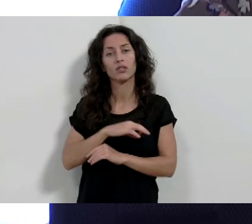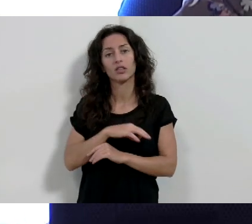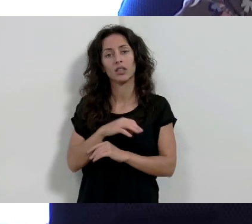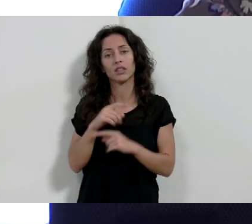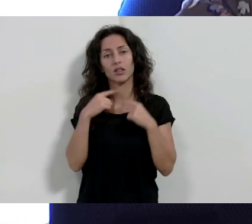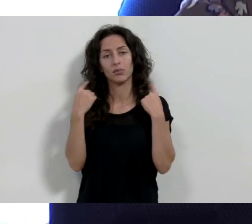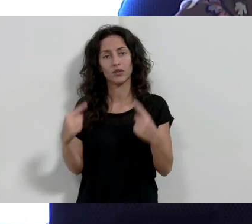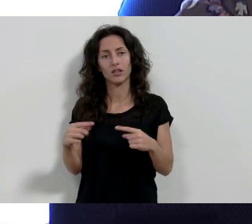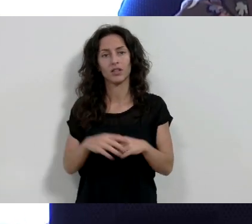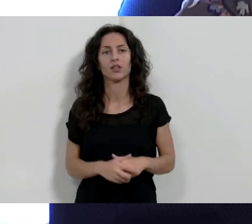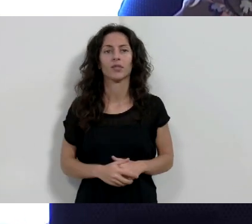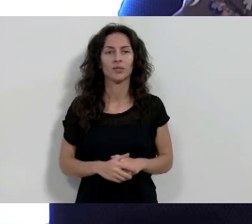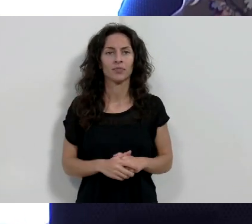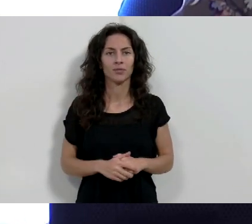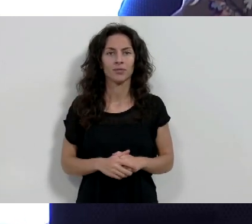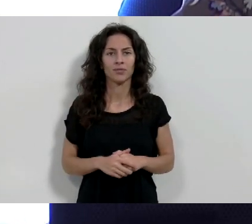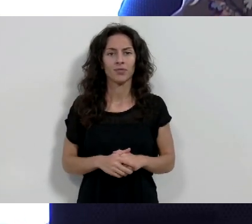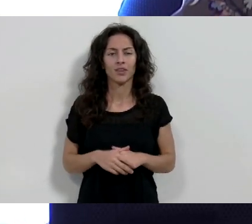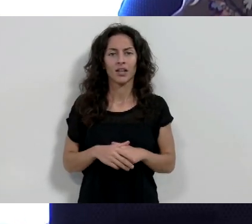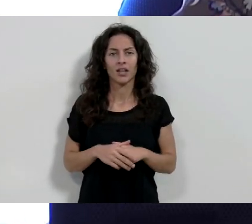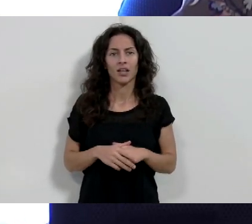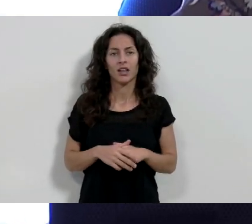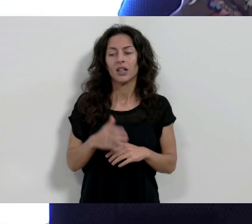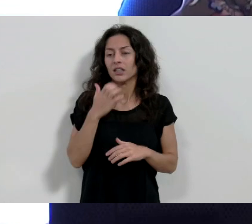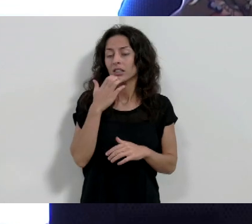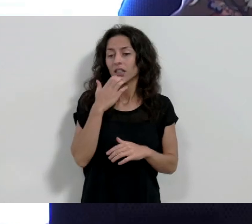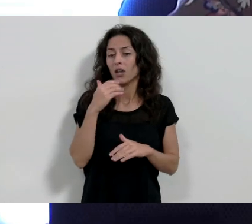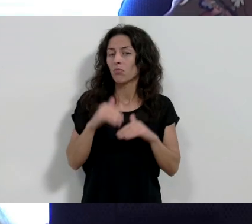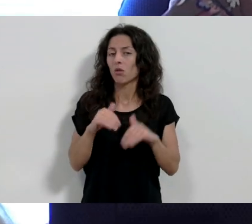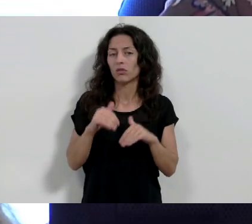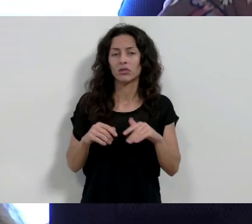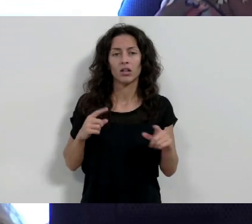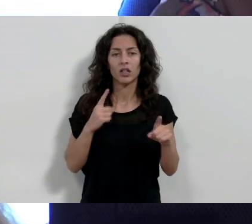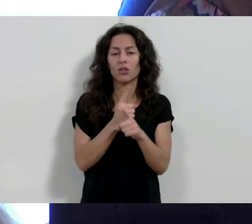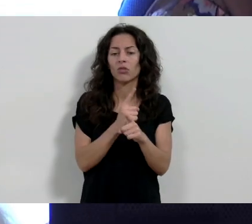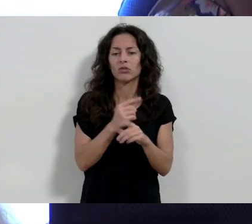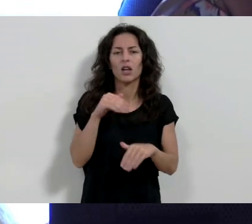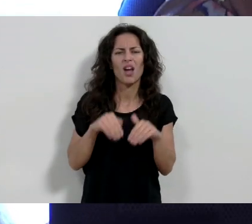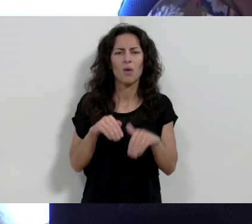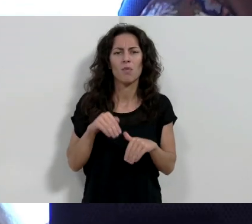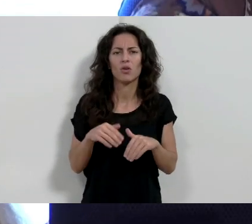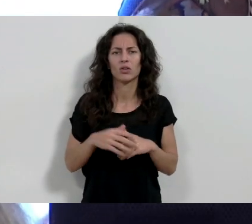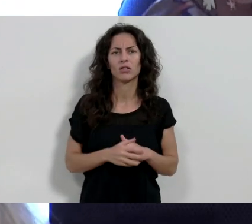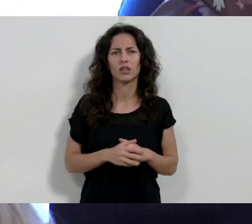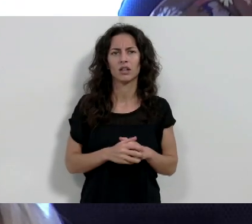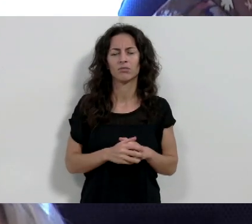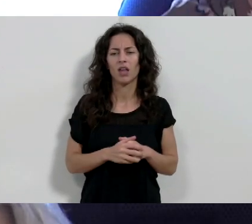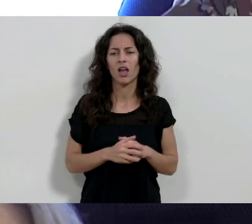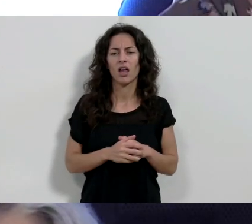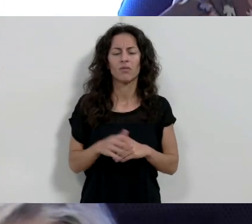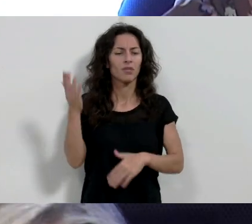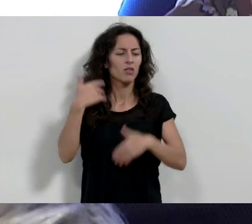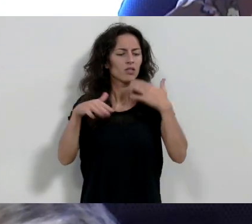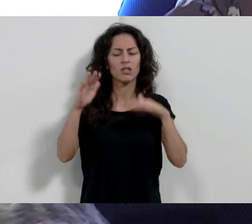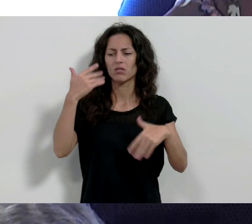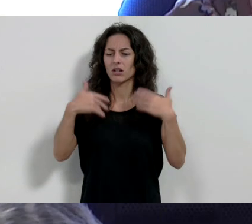de tachar las propuestas. Quieren votar que no, voten que no, pero no nos digan que lo hacemos, que no nos empiecen así a la primera, venga, que no